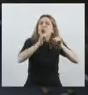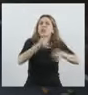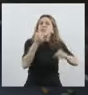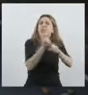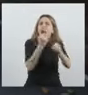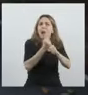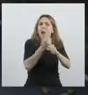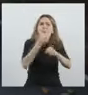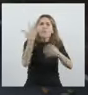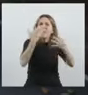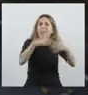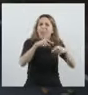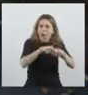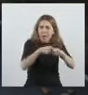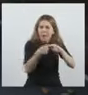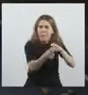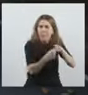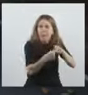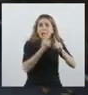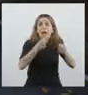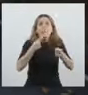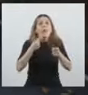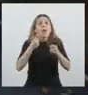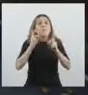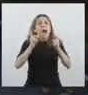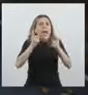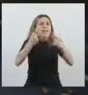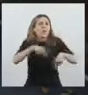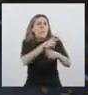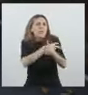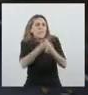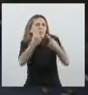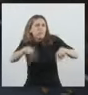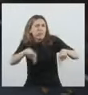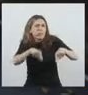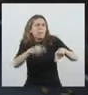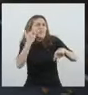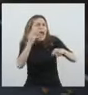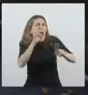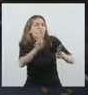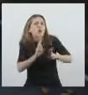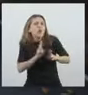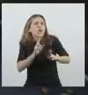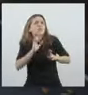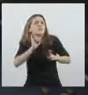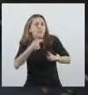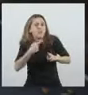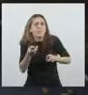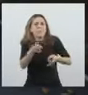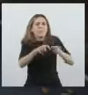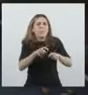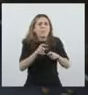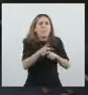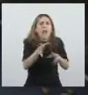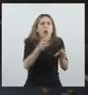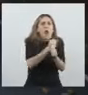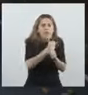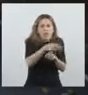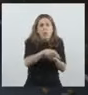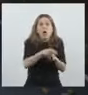esenciales, toda la comunidad educativa y aquellos que ya fueron expresamente autorizados. Estas medidas de